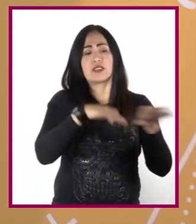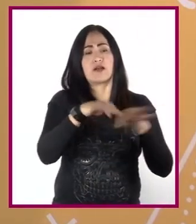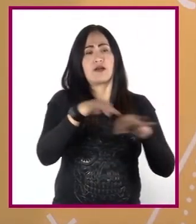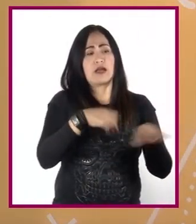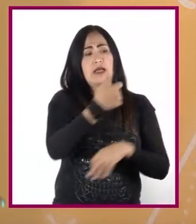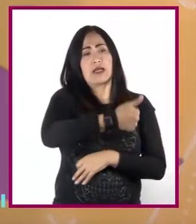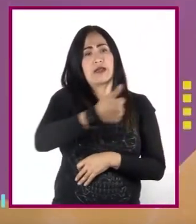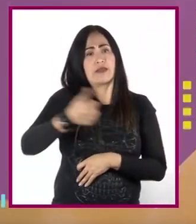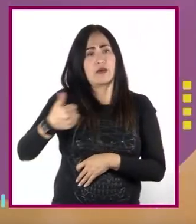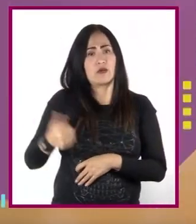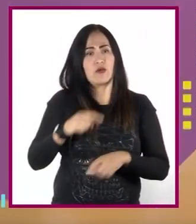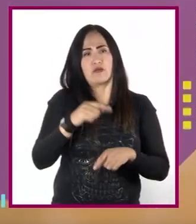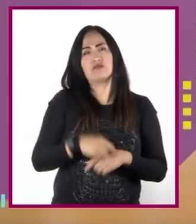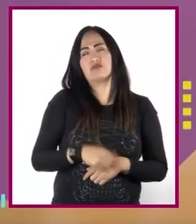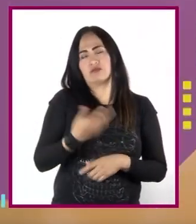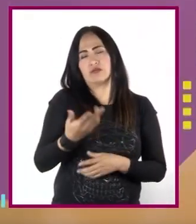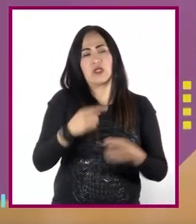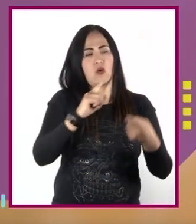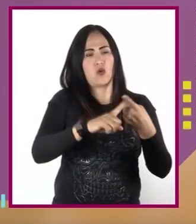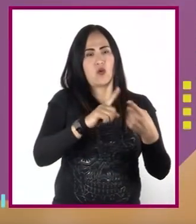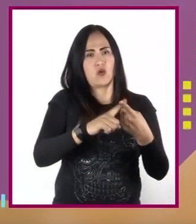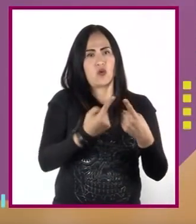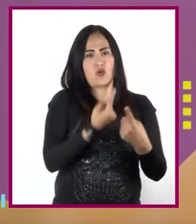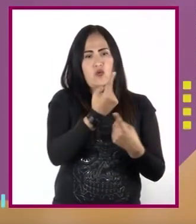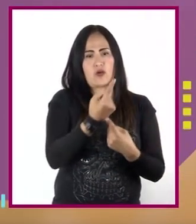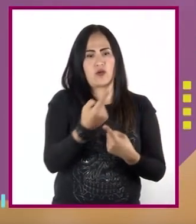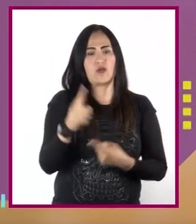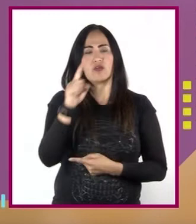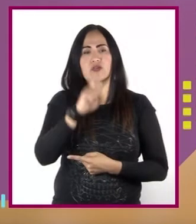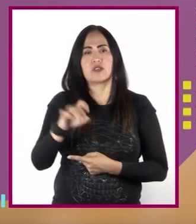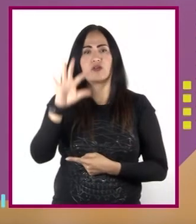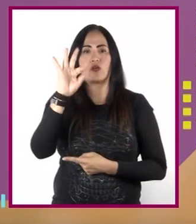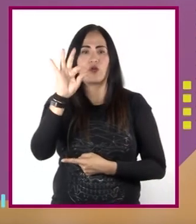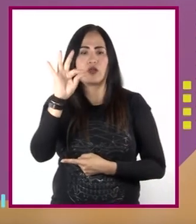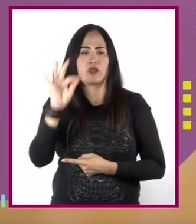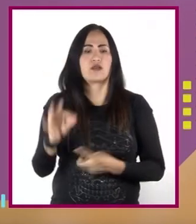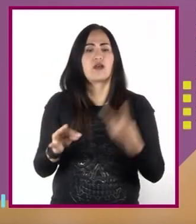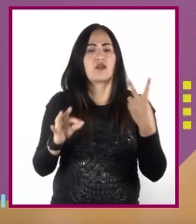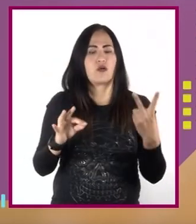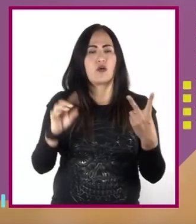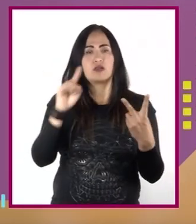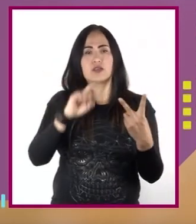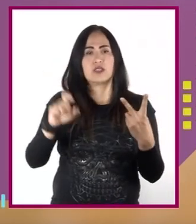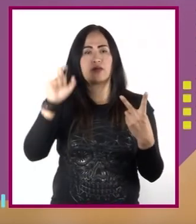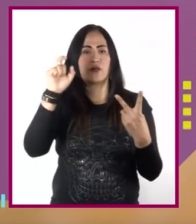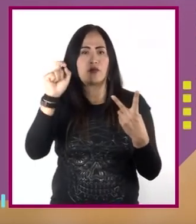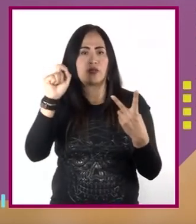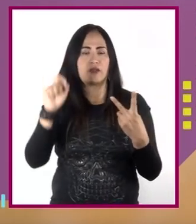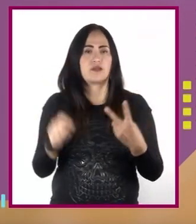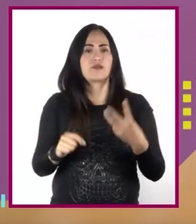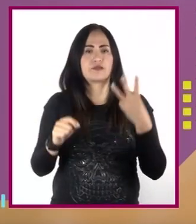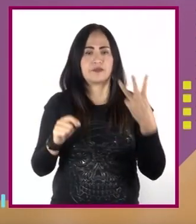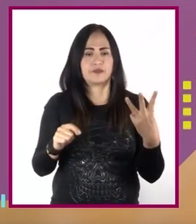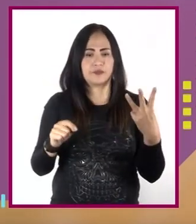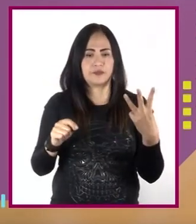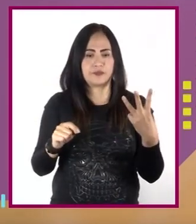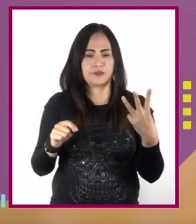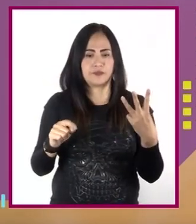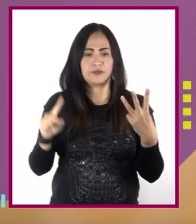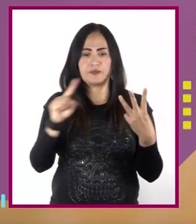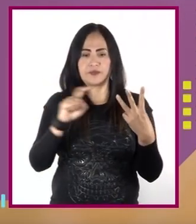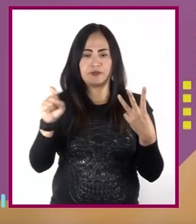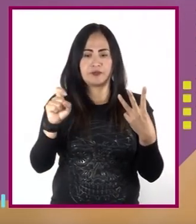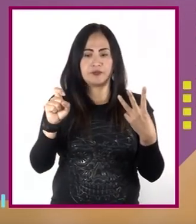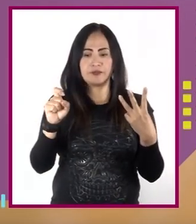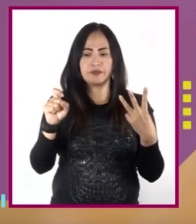las horas que trabajaron. El primer empleado ganó 140 pesos, el segundo 120 pesos, el tercero